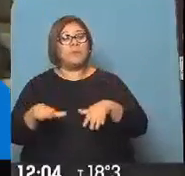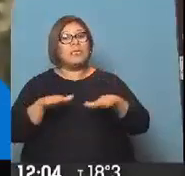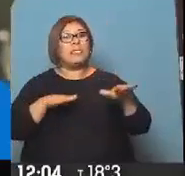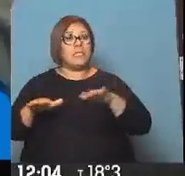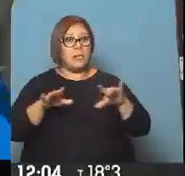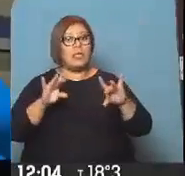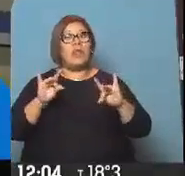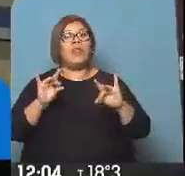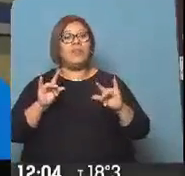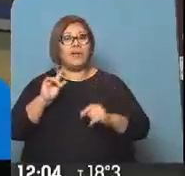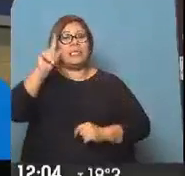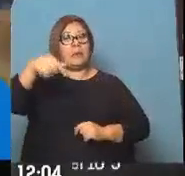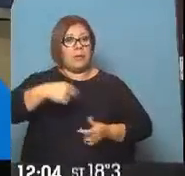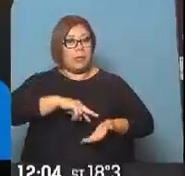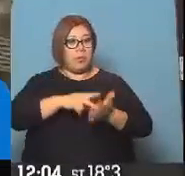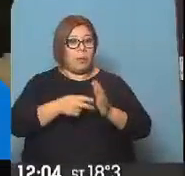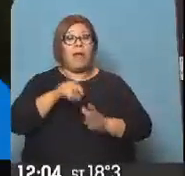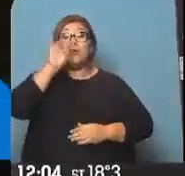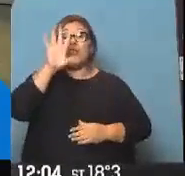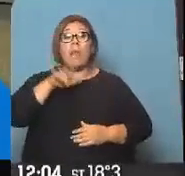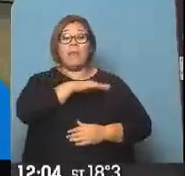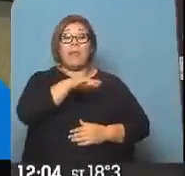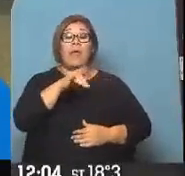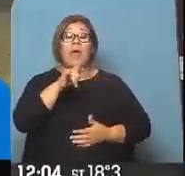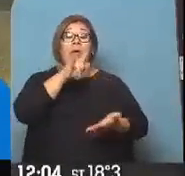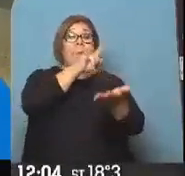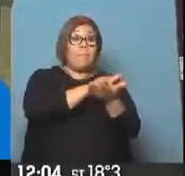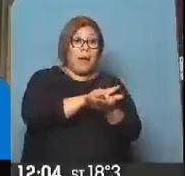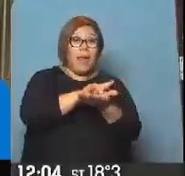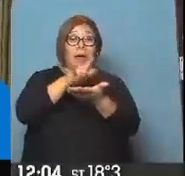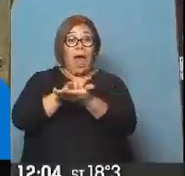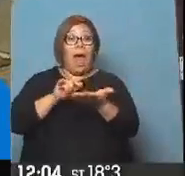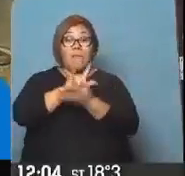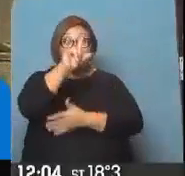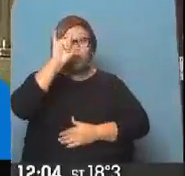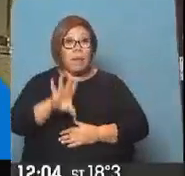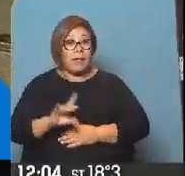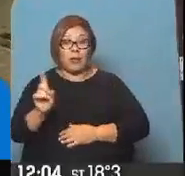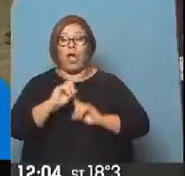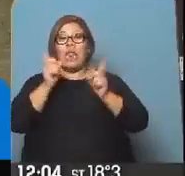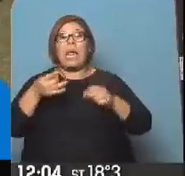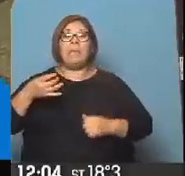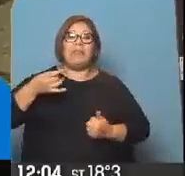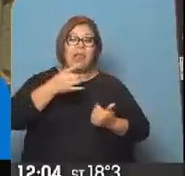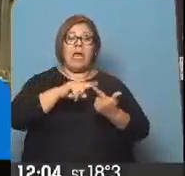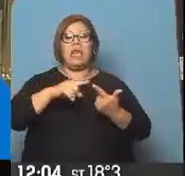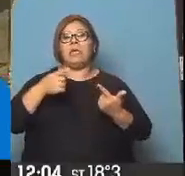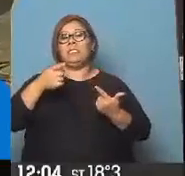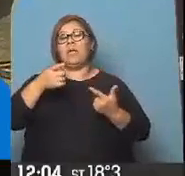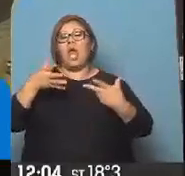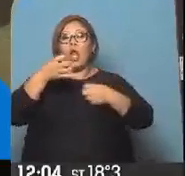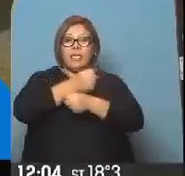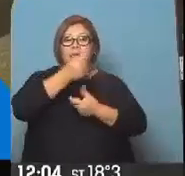generaría problemas en los aeropuertos y también en estaciones de trenes en colectivos bueno en todo lo que implique al transporte